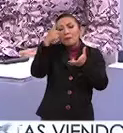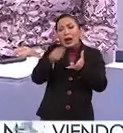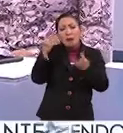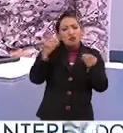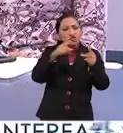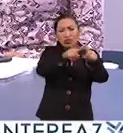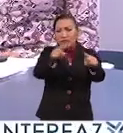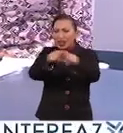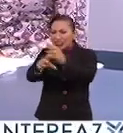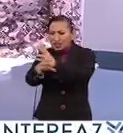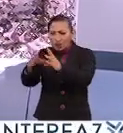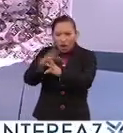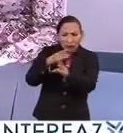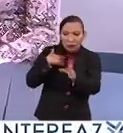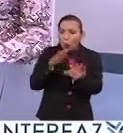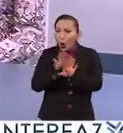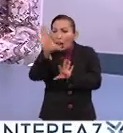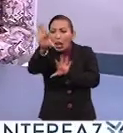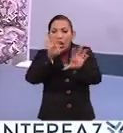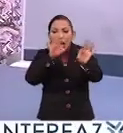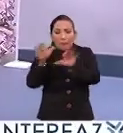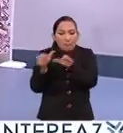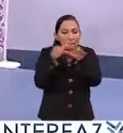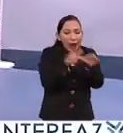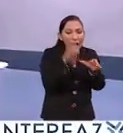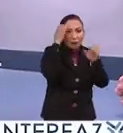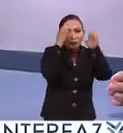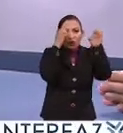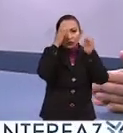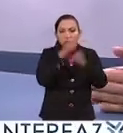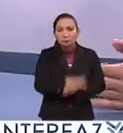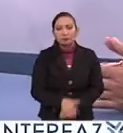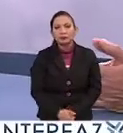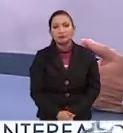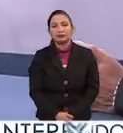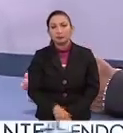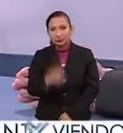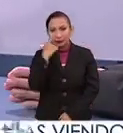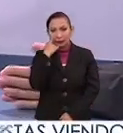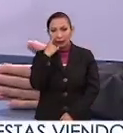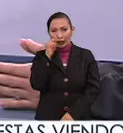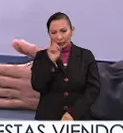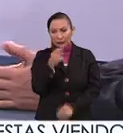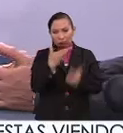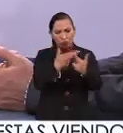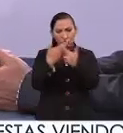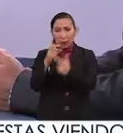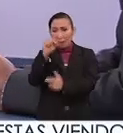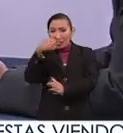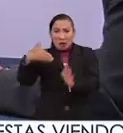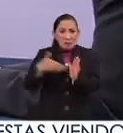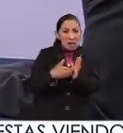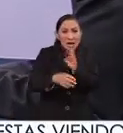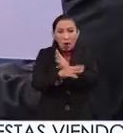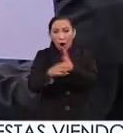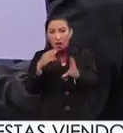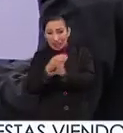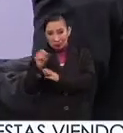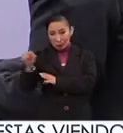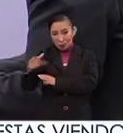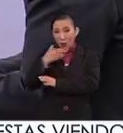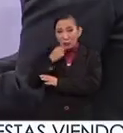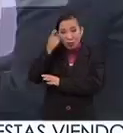tanta variedad, escoger lo que va para cada exhibición. Así es, mira, entre esta vastedad de 20,000 piezas, de